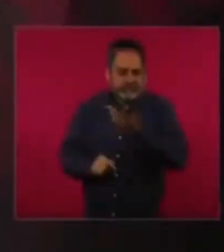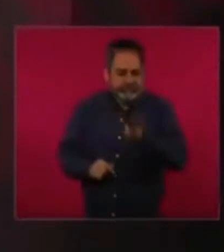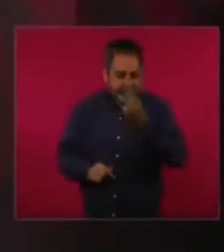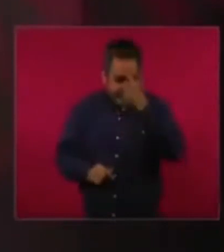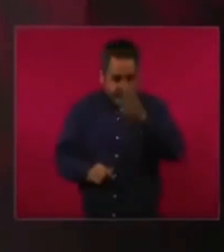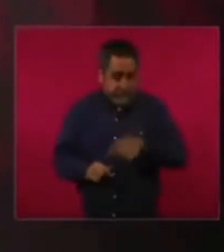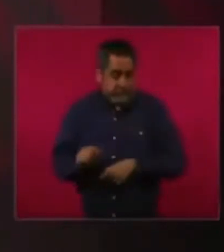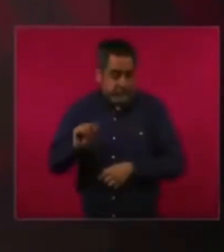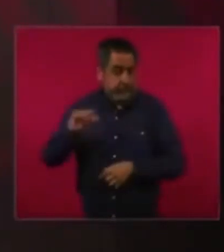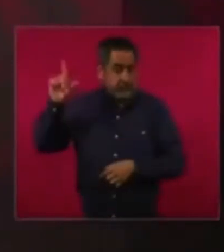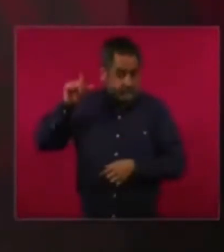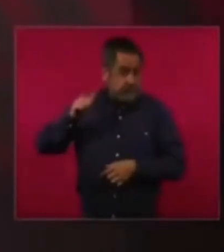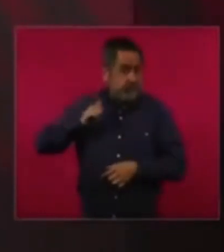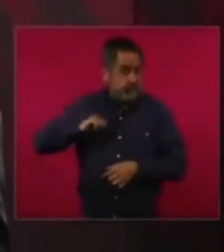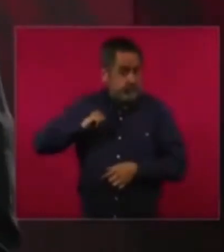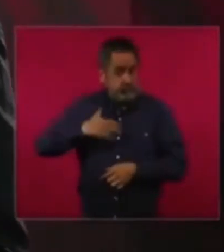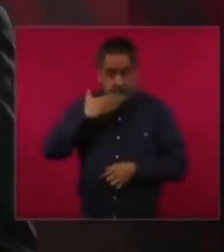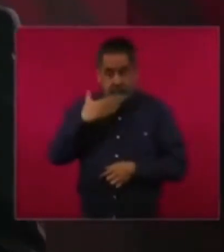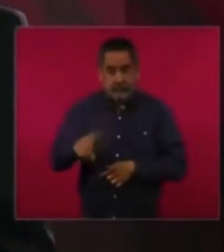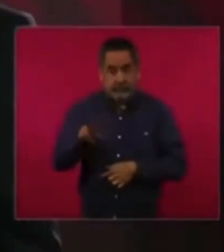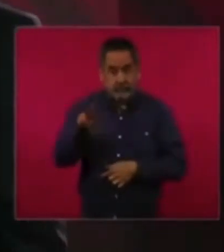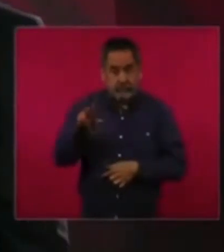Gran maestro Vasconcelos.